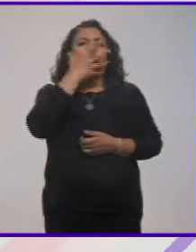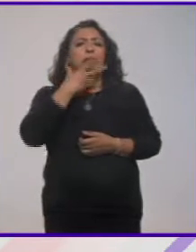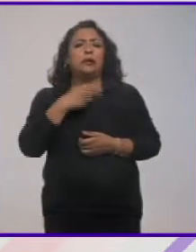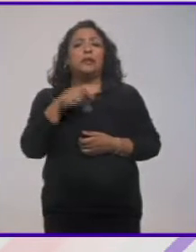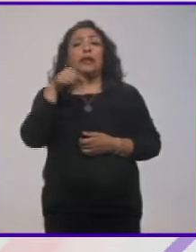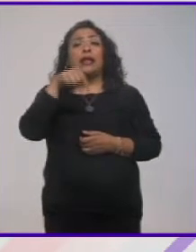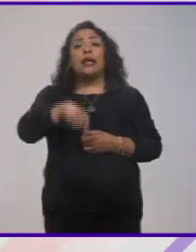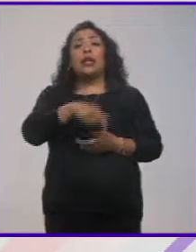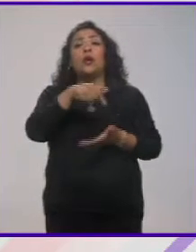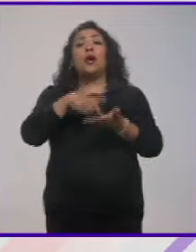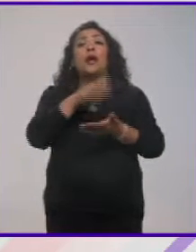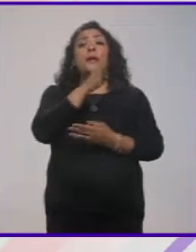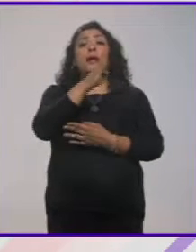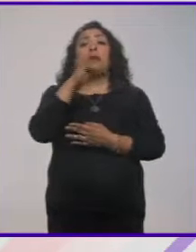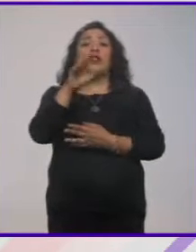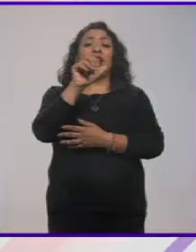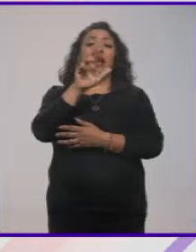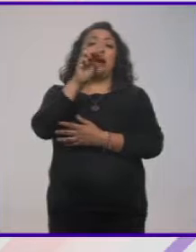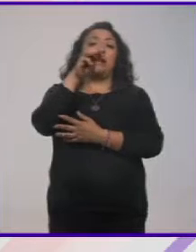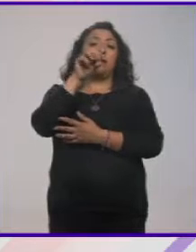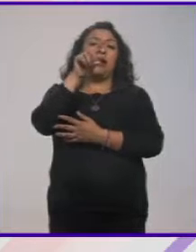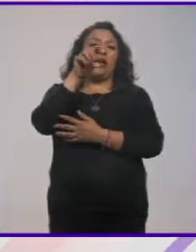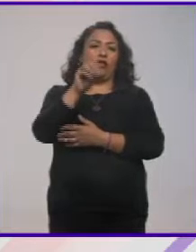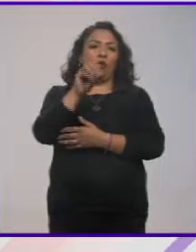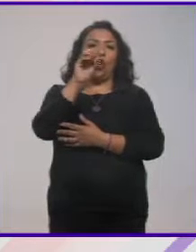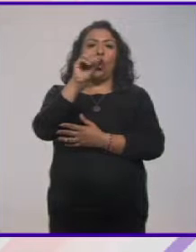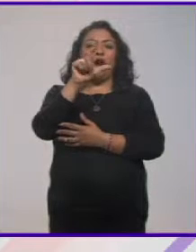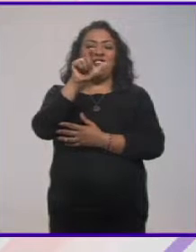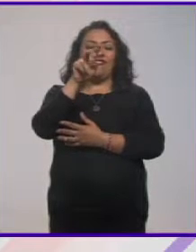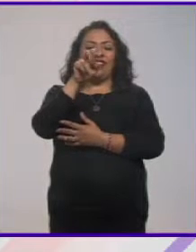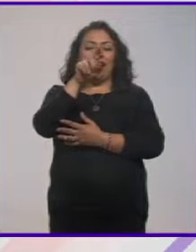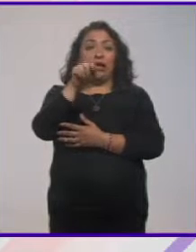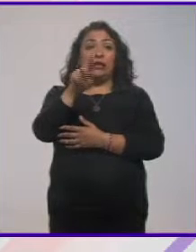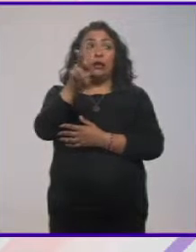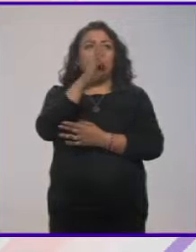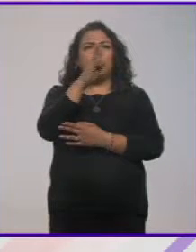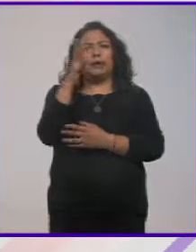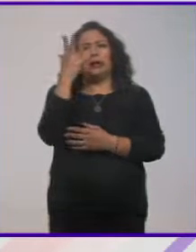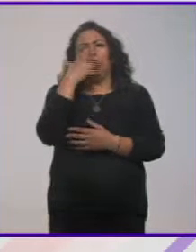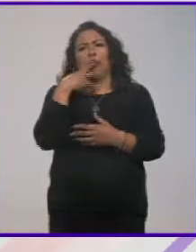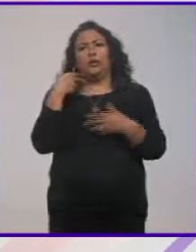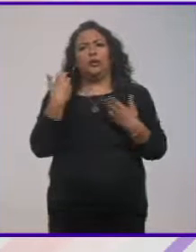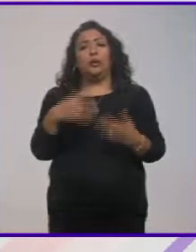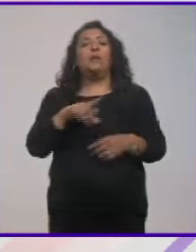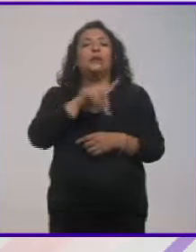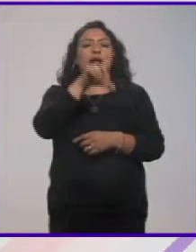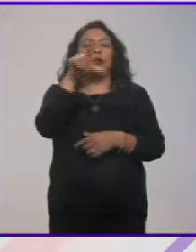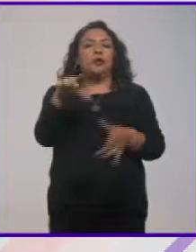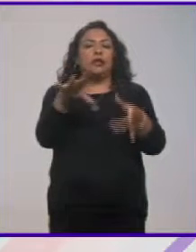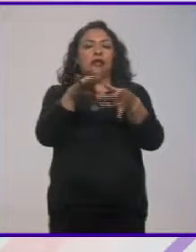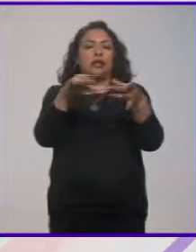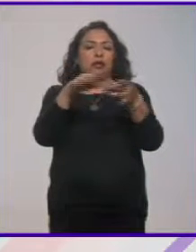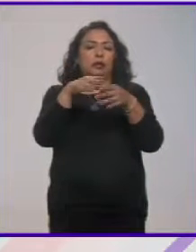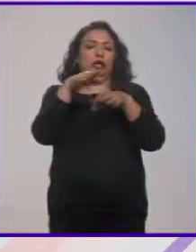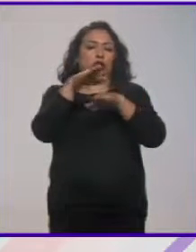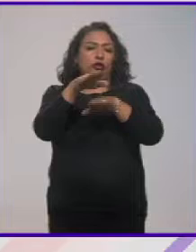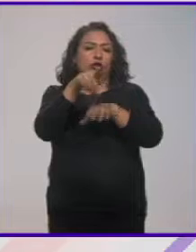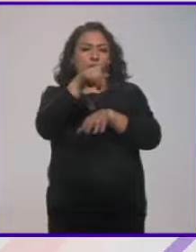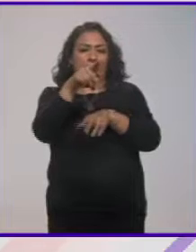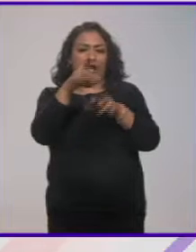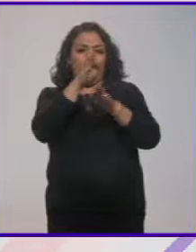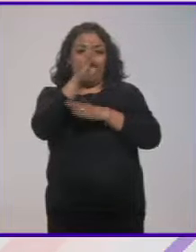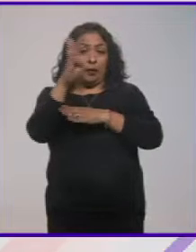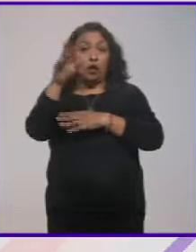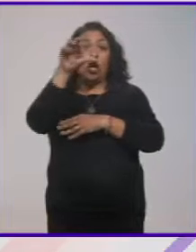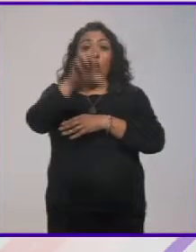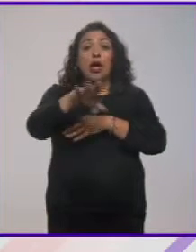Esta es la Biblioteca Armando Olivares Carrillo. Es una biblioteca maravillosa. Más adelante les cuento un poco sobre ella. El día de hoy